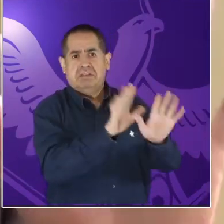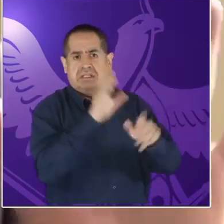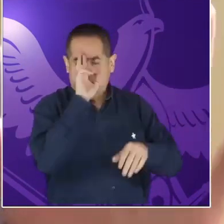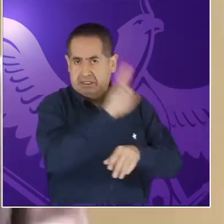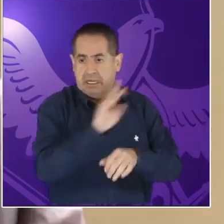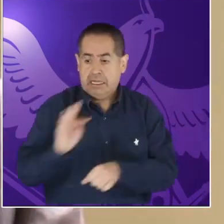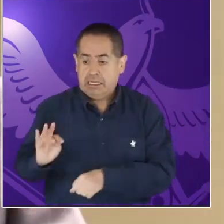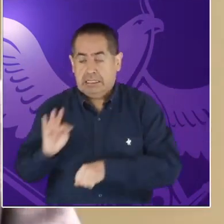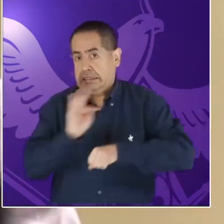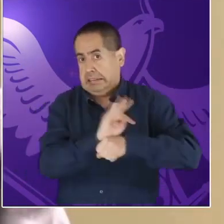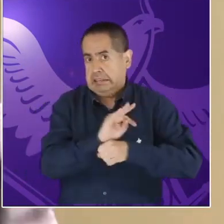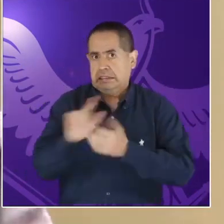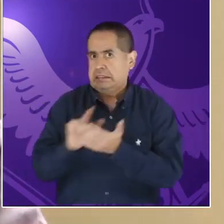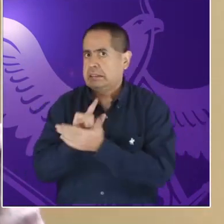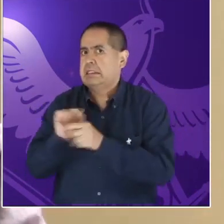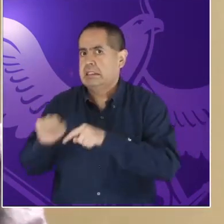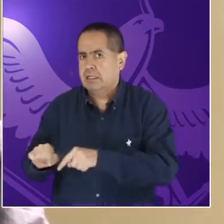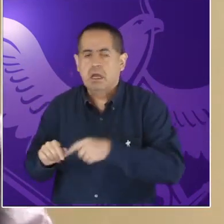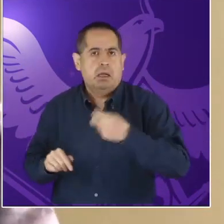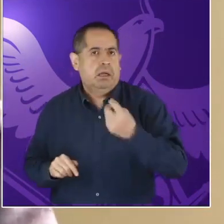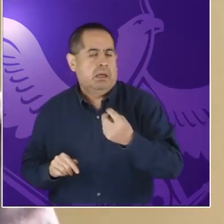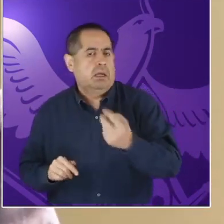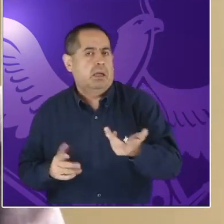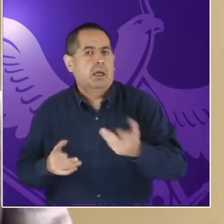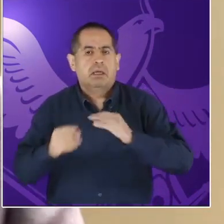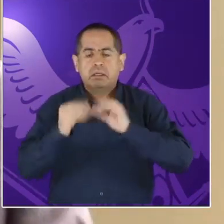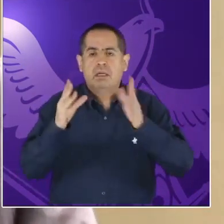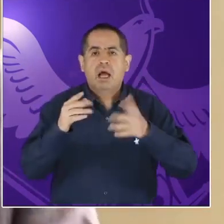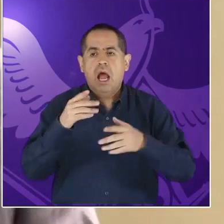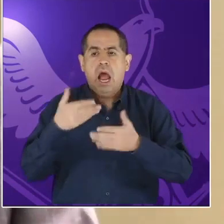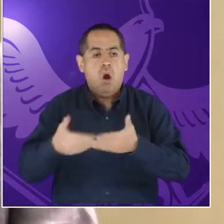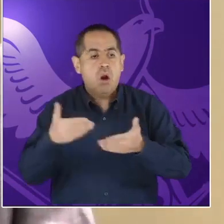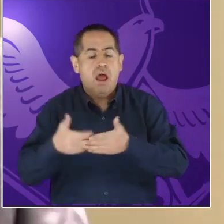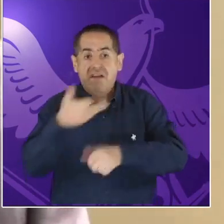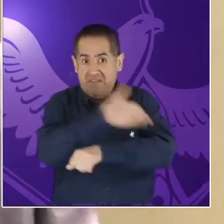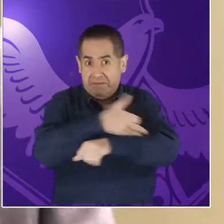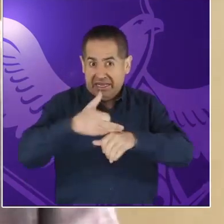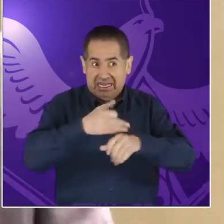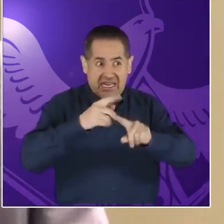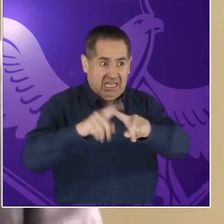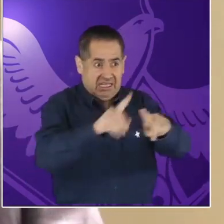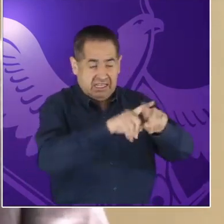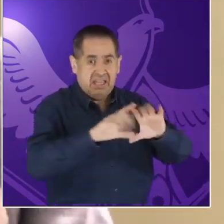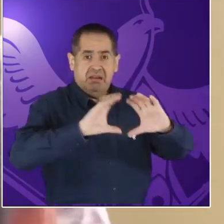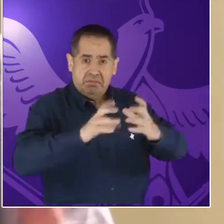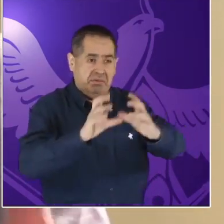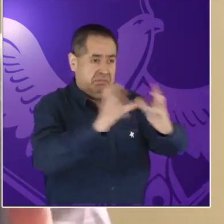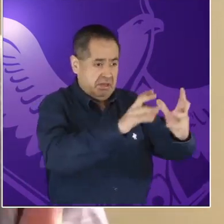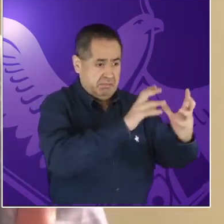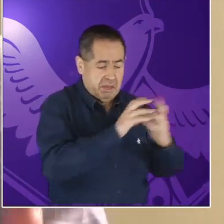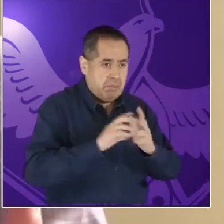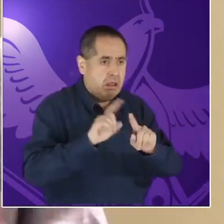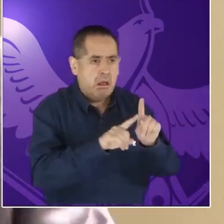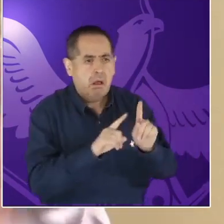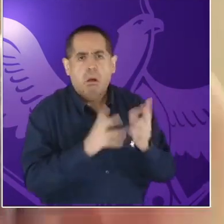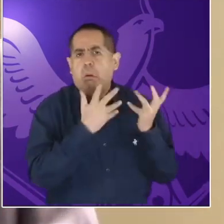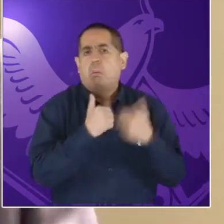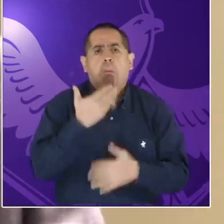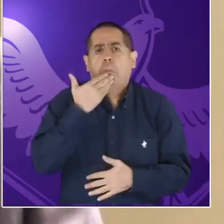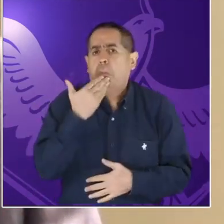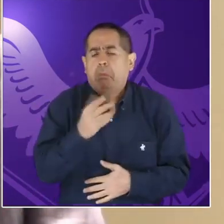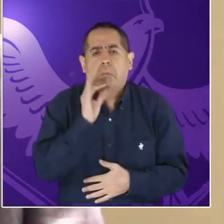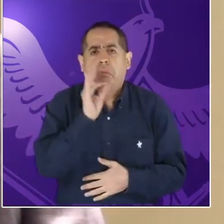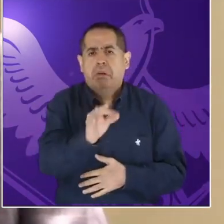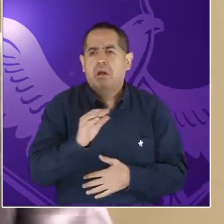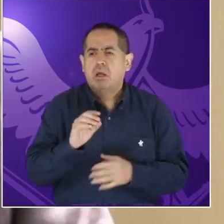igualitario. Entonces, de manera que esto pues ha provocado que los diferentes esquemas de organización familiar podamos funcionar, como